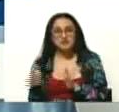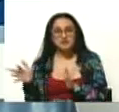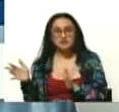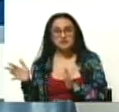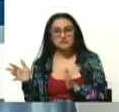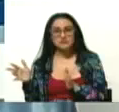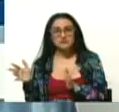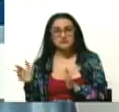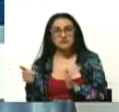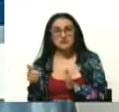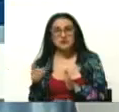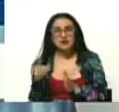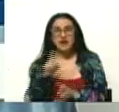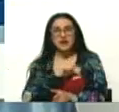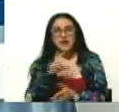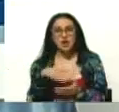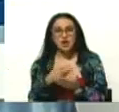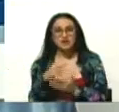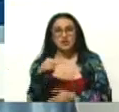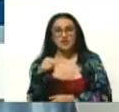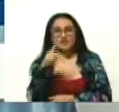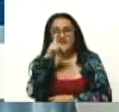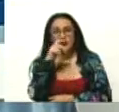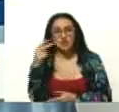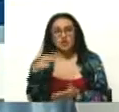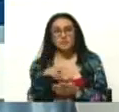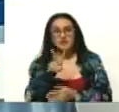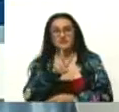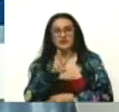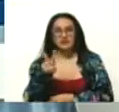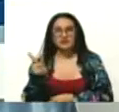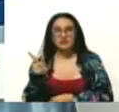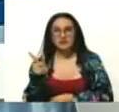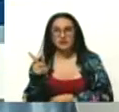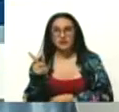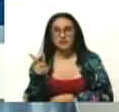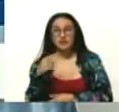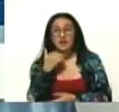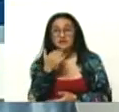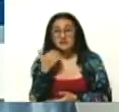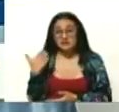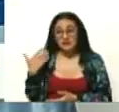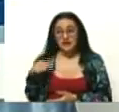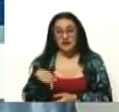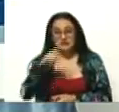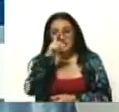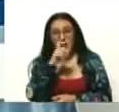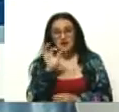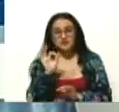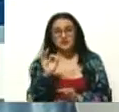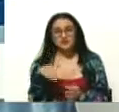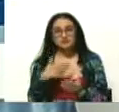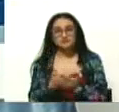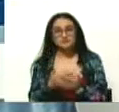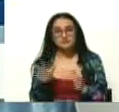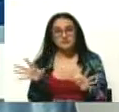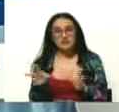comprendido entre enero y noviembre del año 2022, es decir, en lo que va de este año, se han registrado en todo el